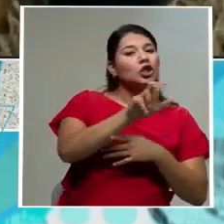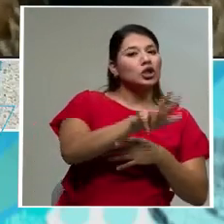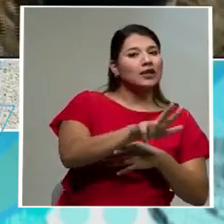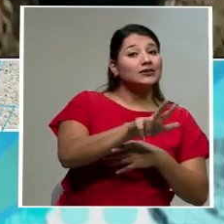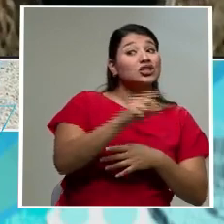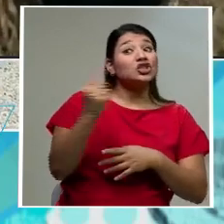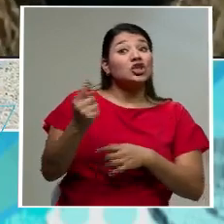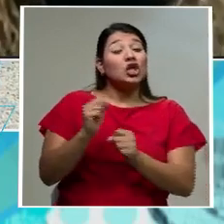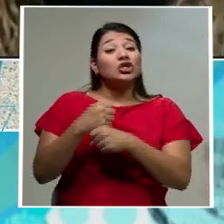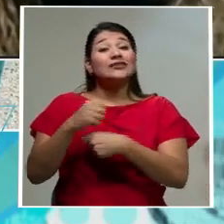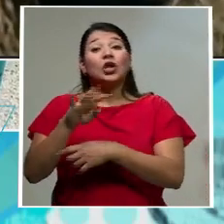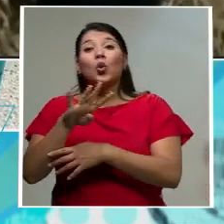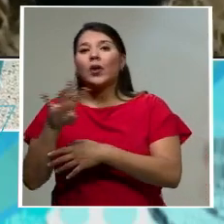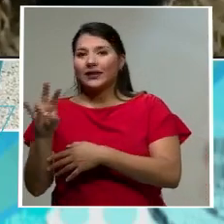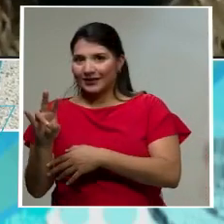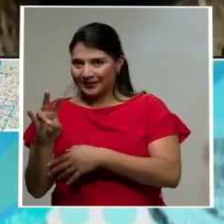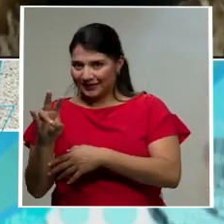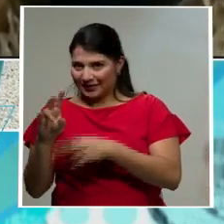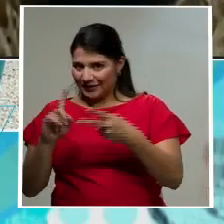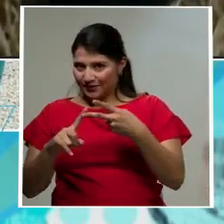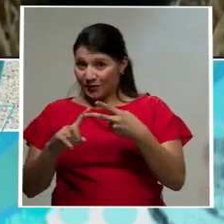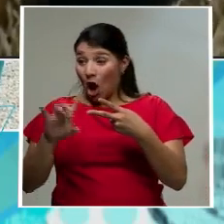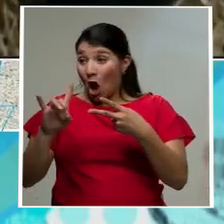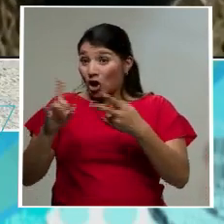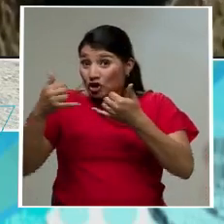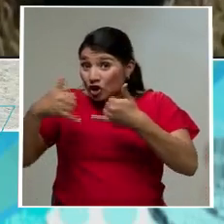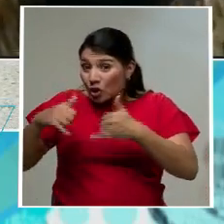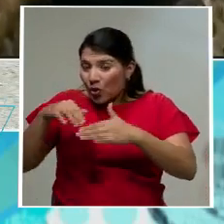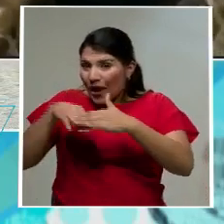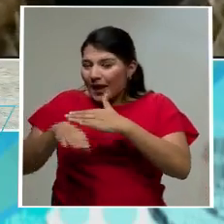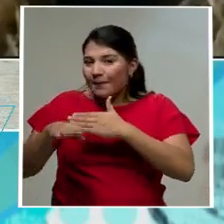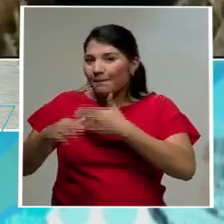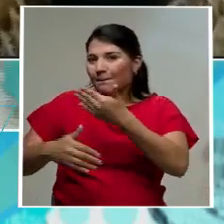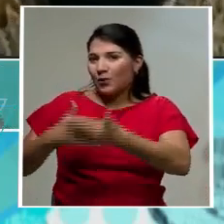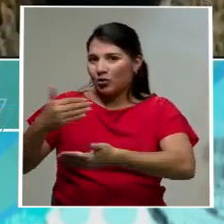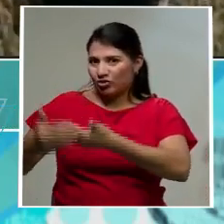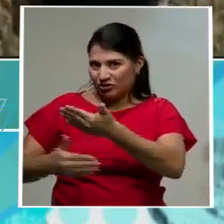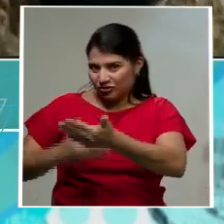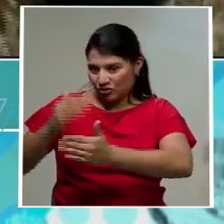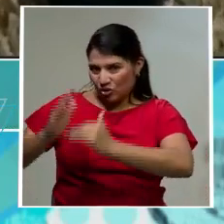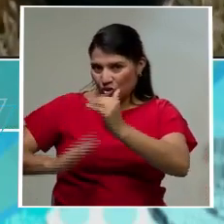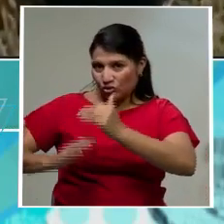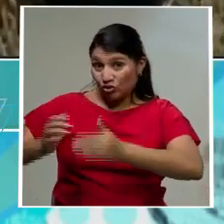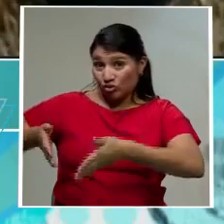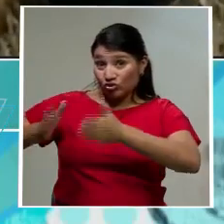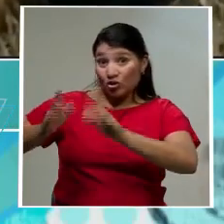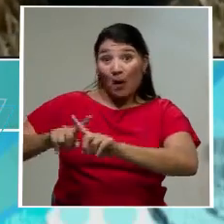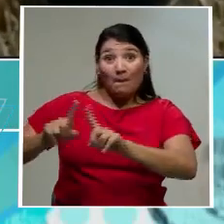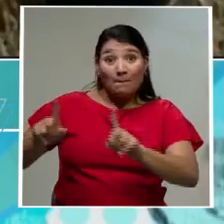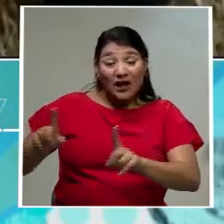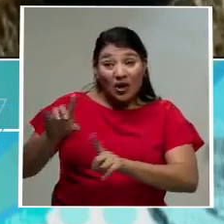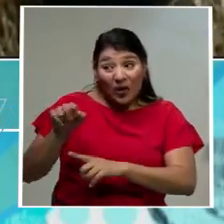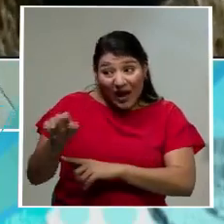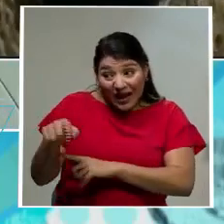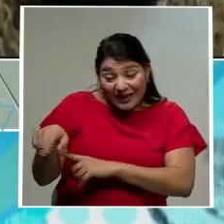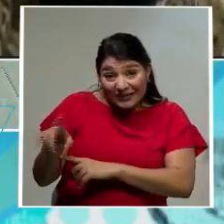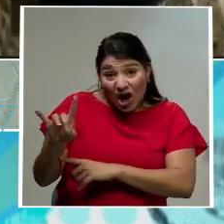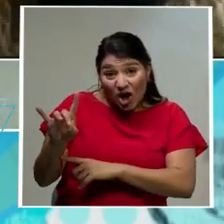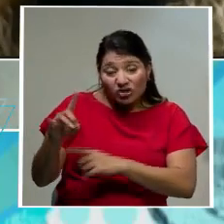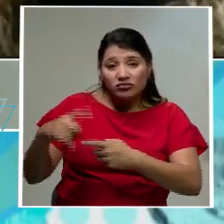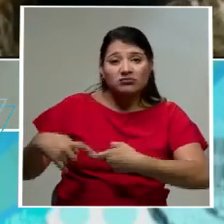y habían 8 en construcción. Sin embargo, esas 8 quedaron abandonadas por